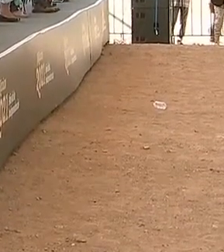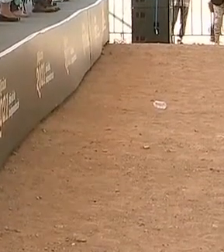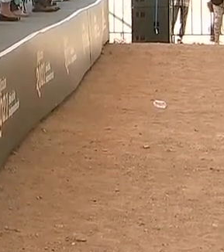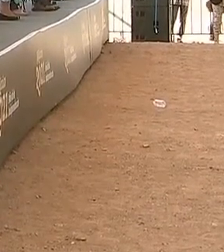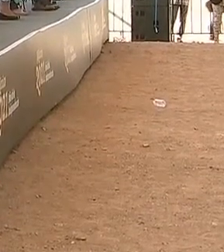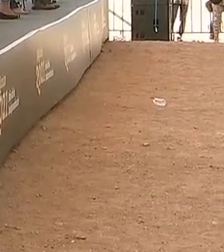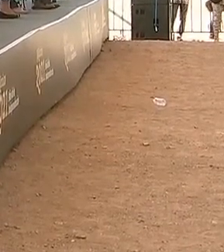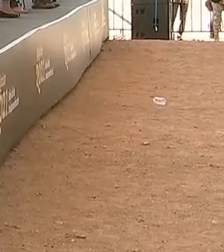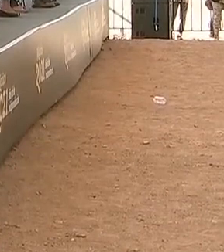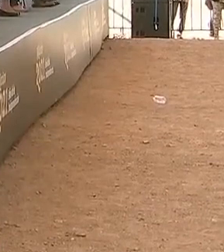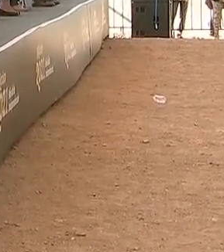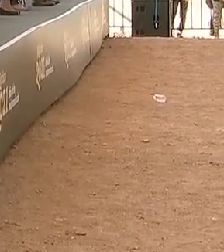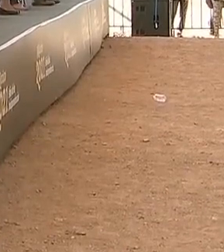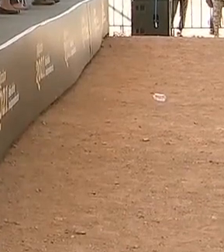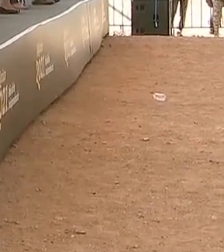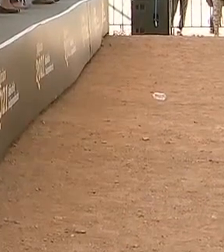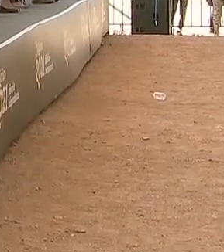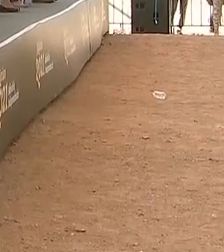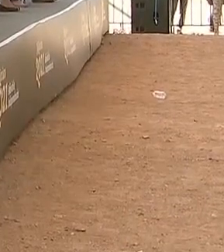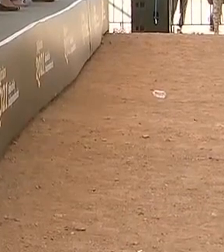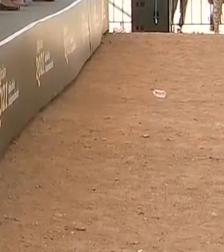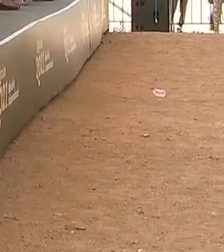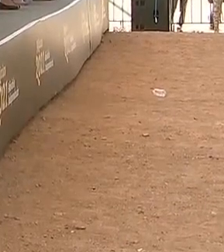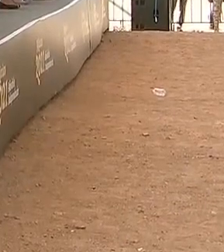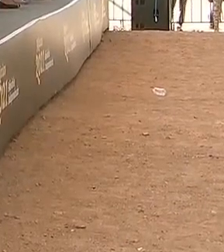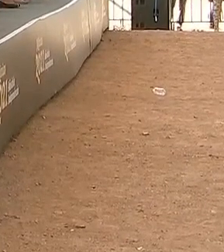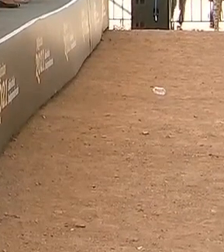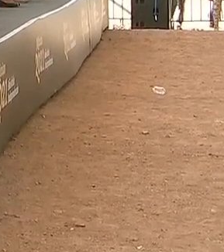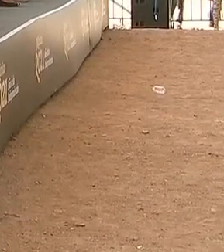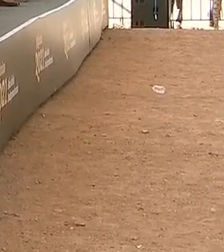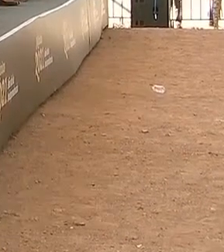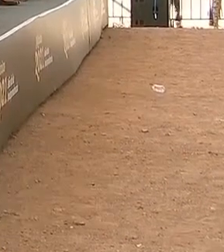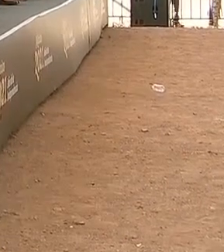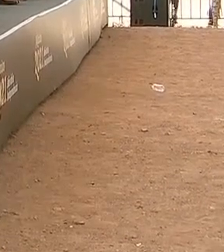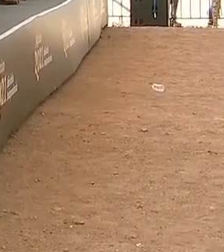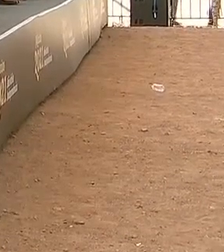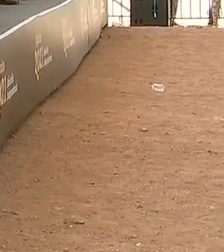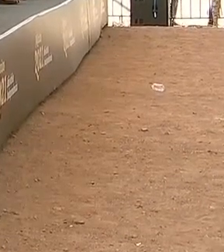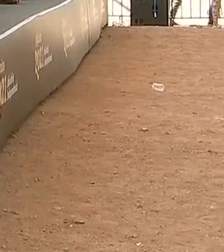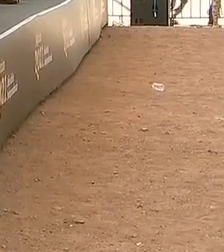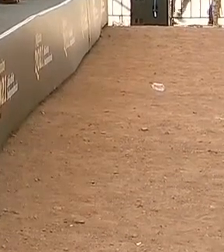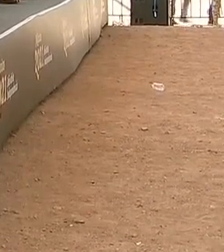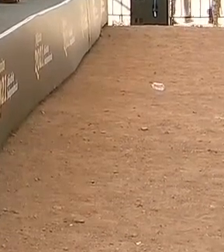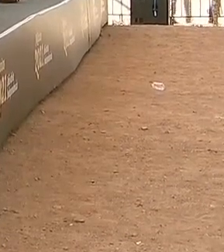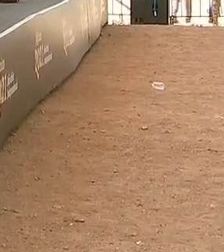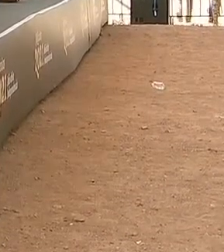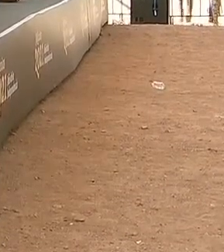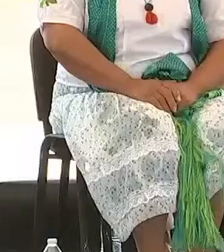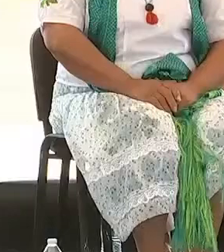que waka aymakna kuak tisukame, que nunua wakahiosio ata yokabe chivo.